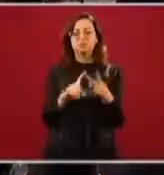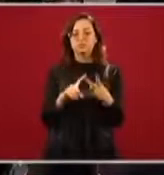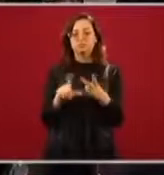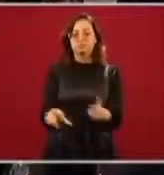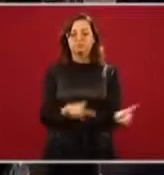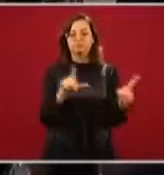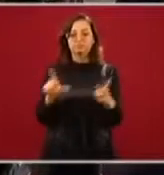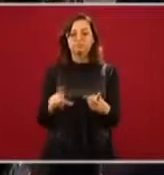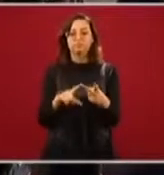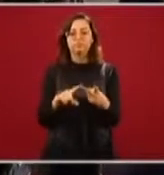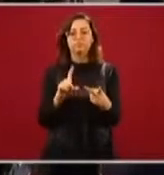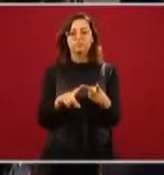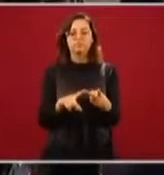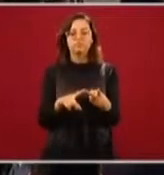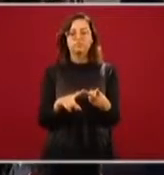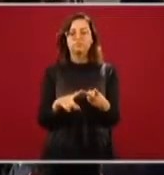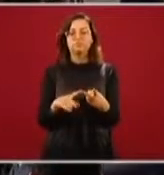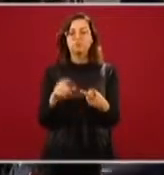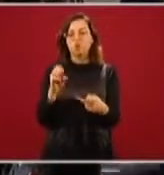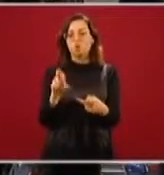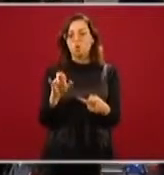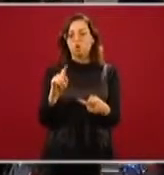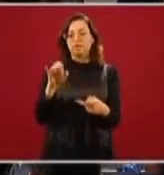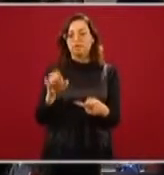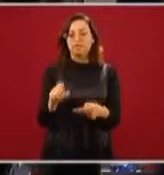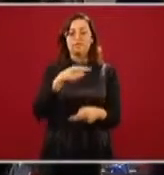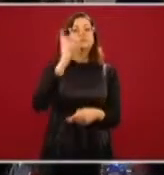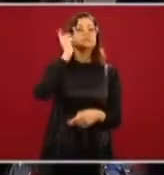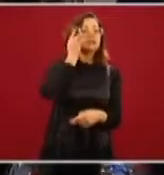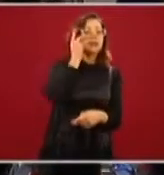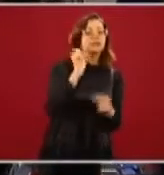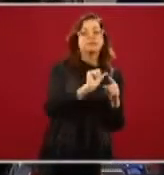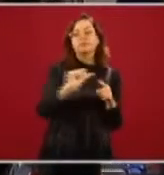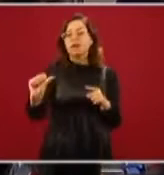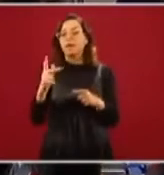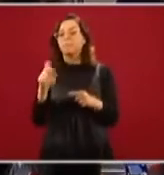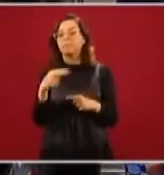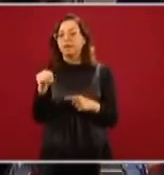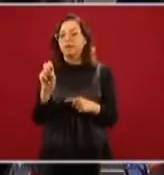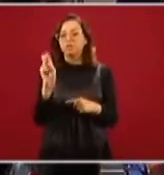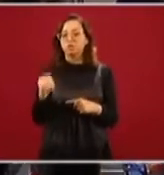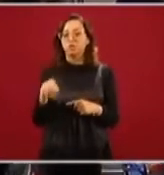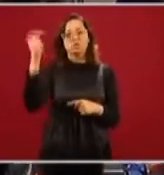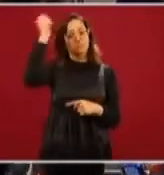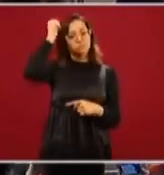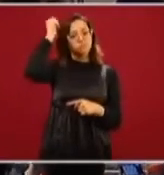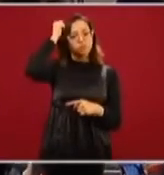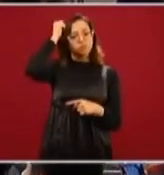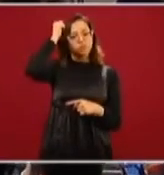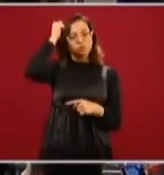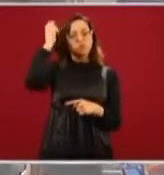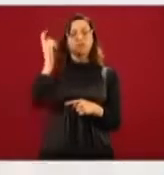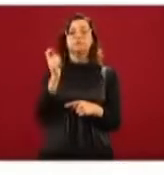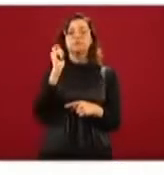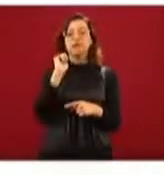2, sería la conexión oriente, que va de Zaragoza a la Peñón-Texcoco. Esto nos permitirá que del